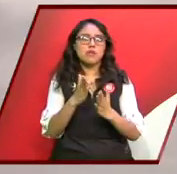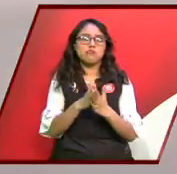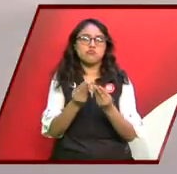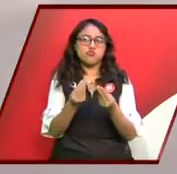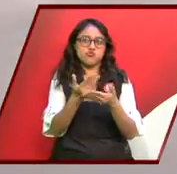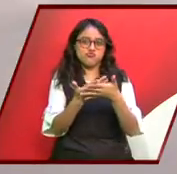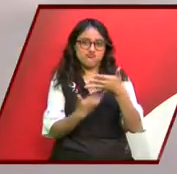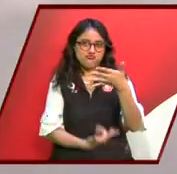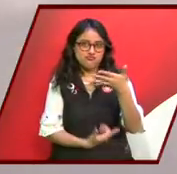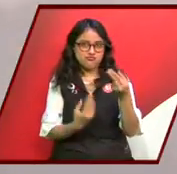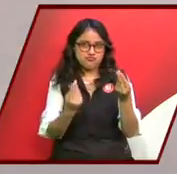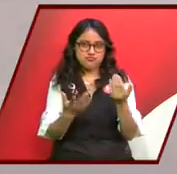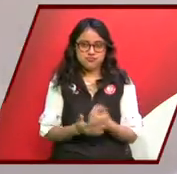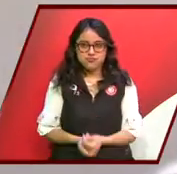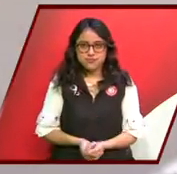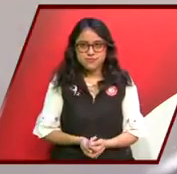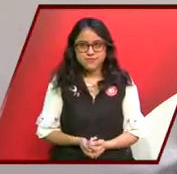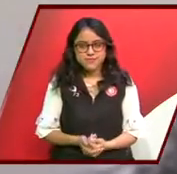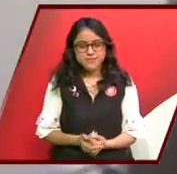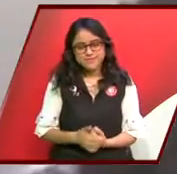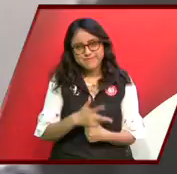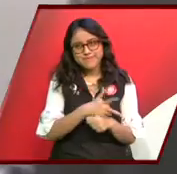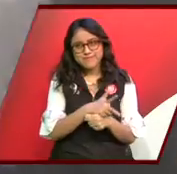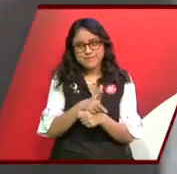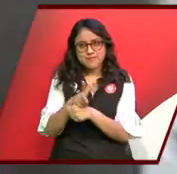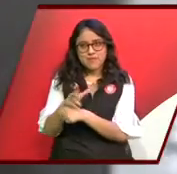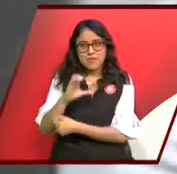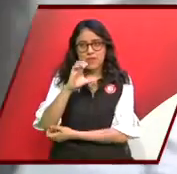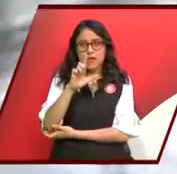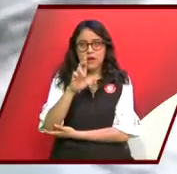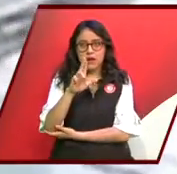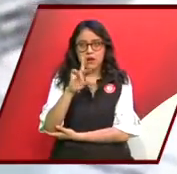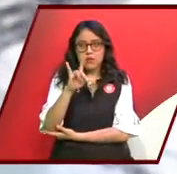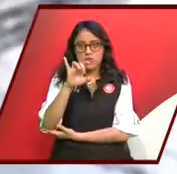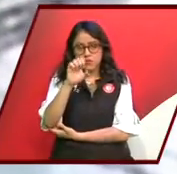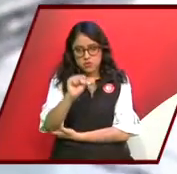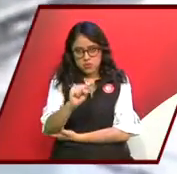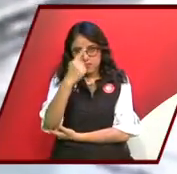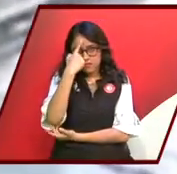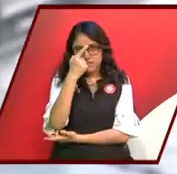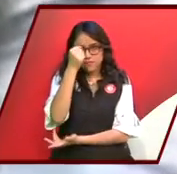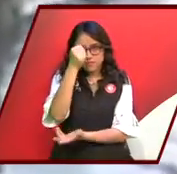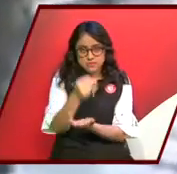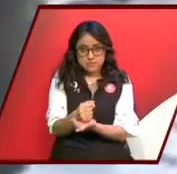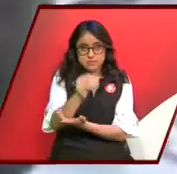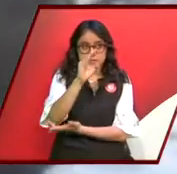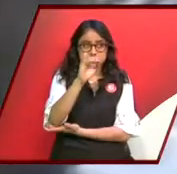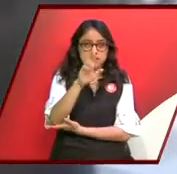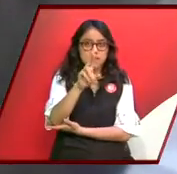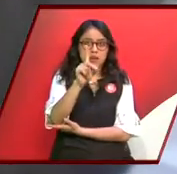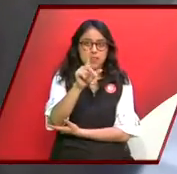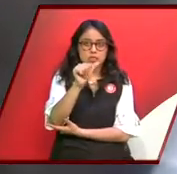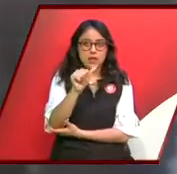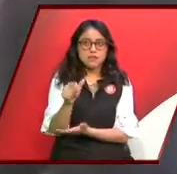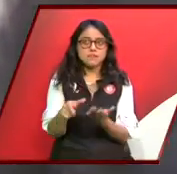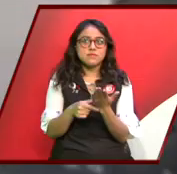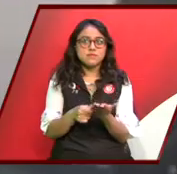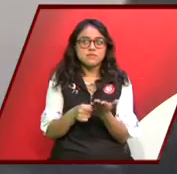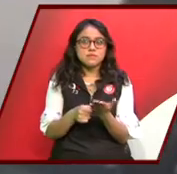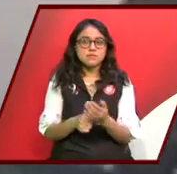demasiado. Con imágenes de Claudio Equigua para quien corresponda, Brenda Cervantes.